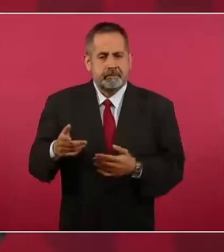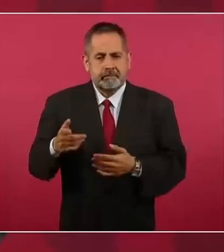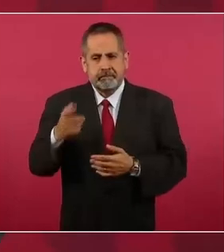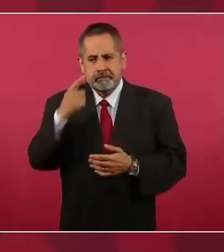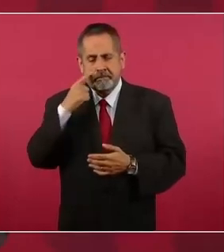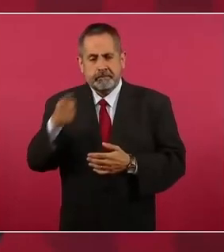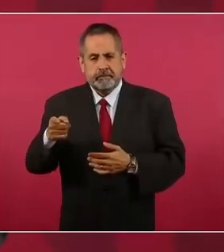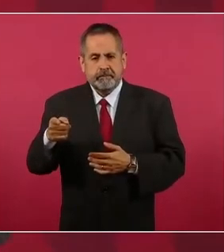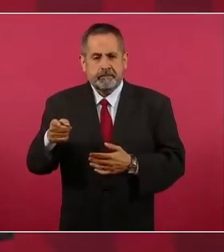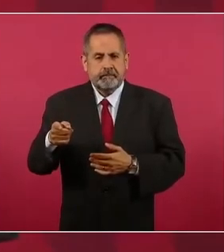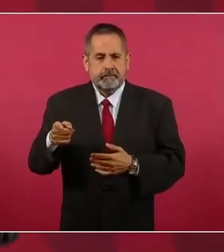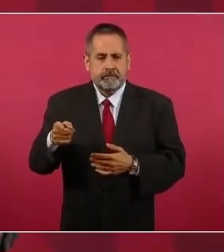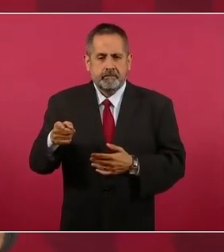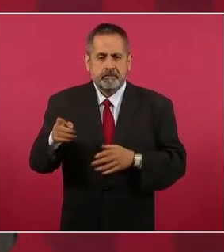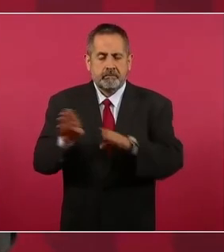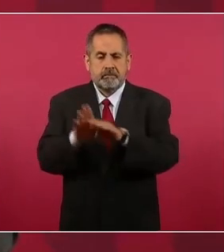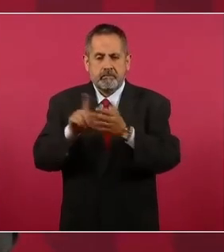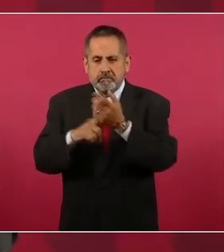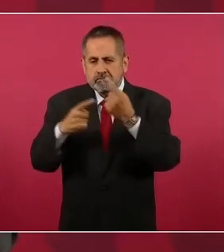que